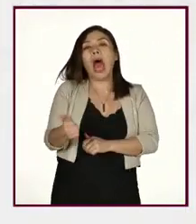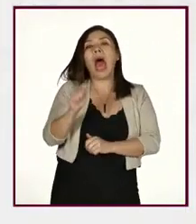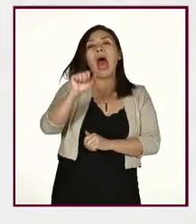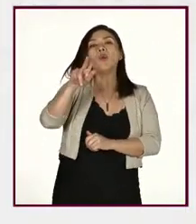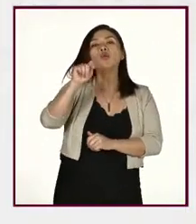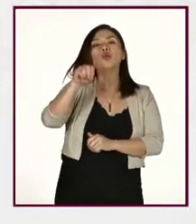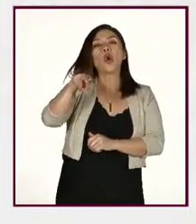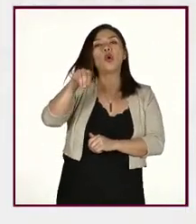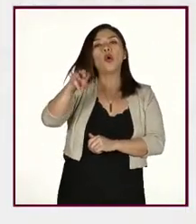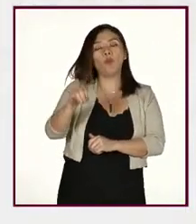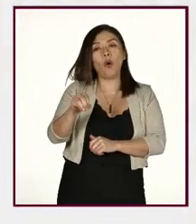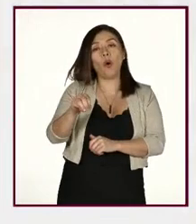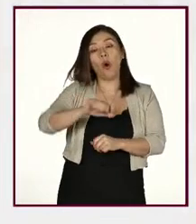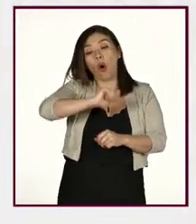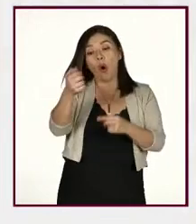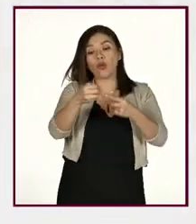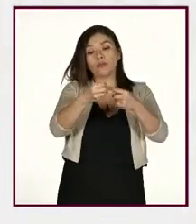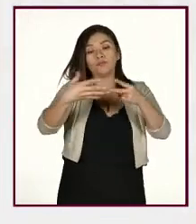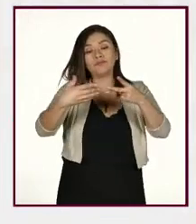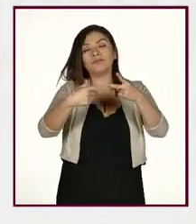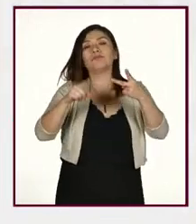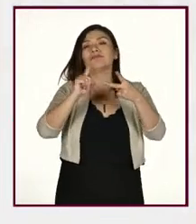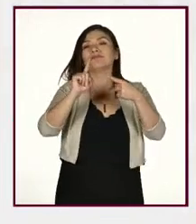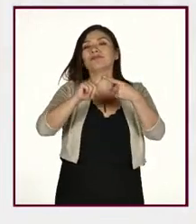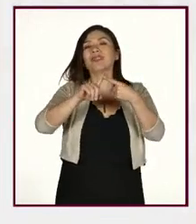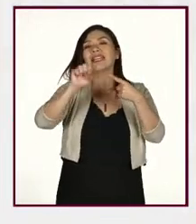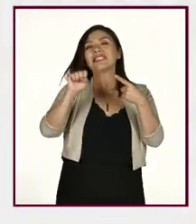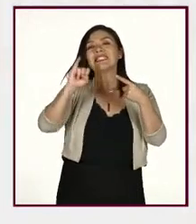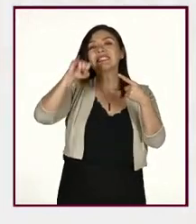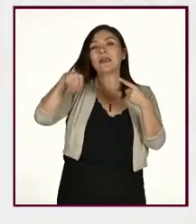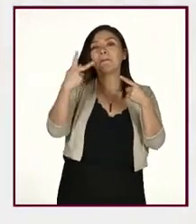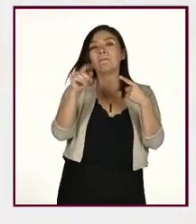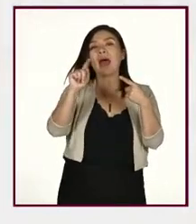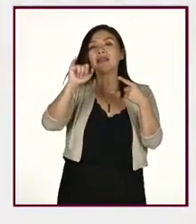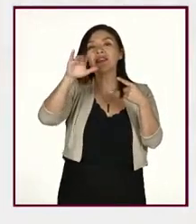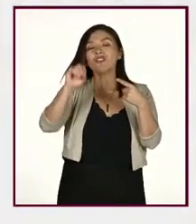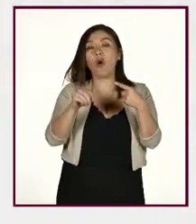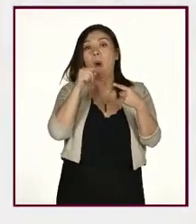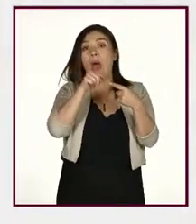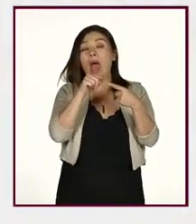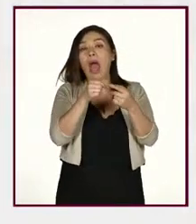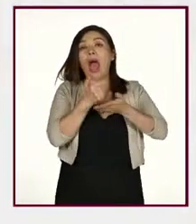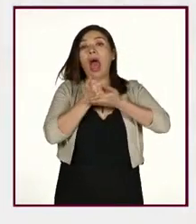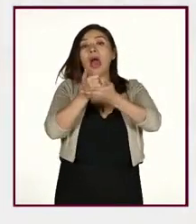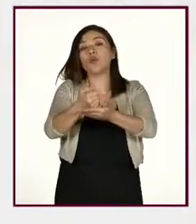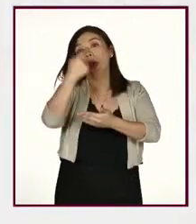otras ramas, que es el sistema nervioso simpático, que es el que nos activa para